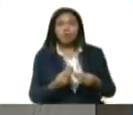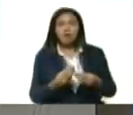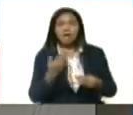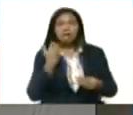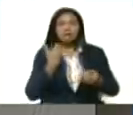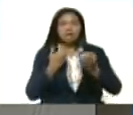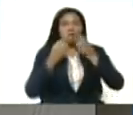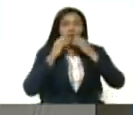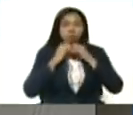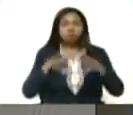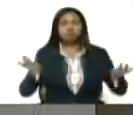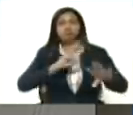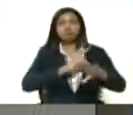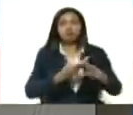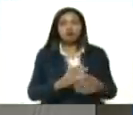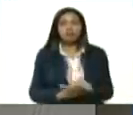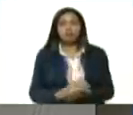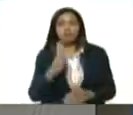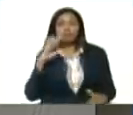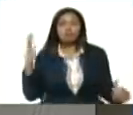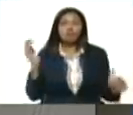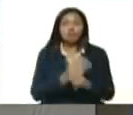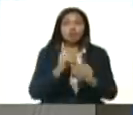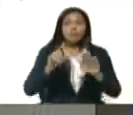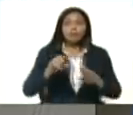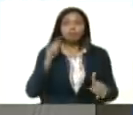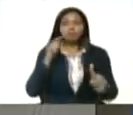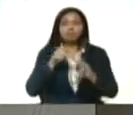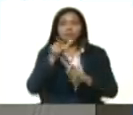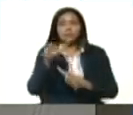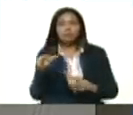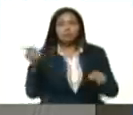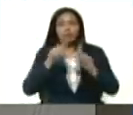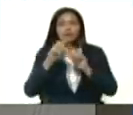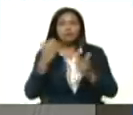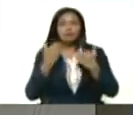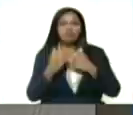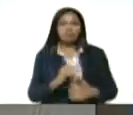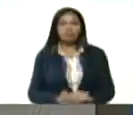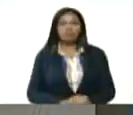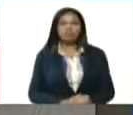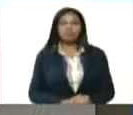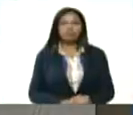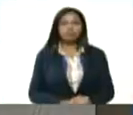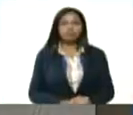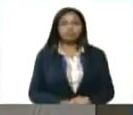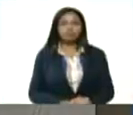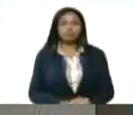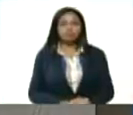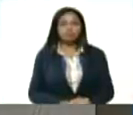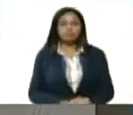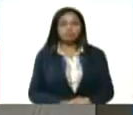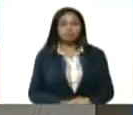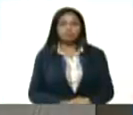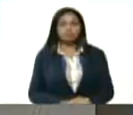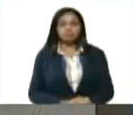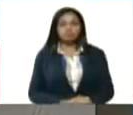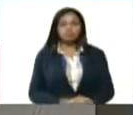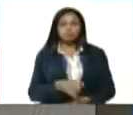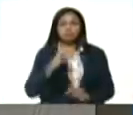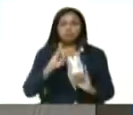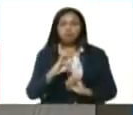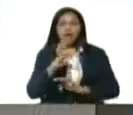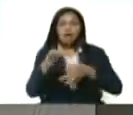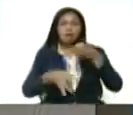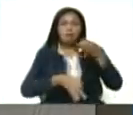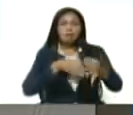logrado capturar y detener ese foco allí en Pedro González. Y eso explica